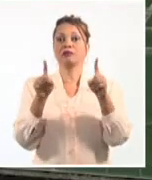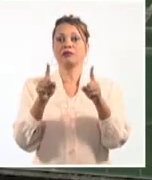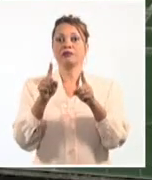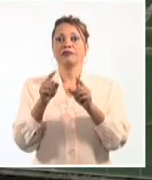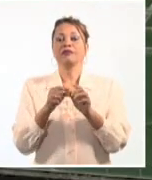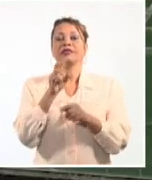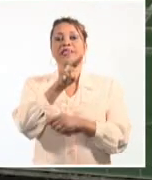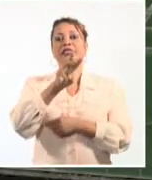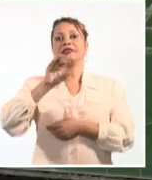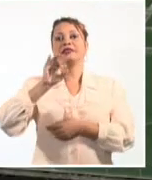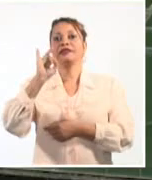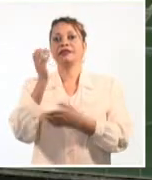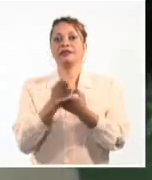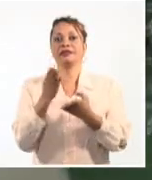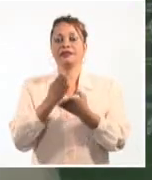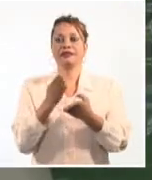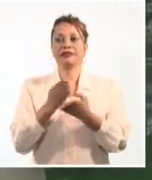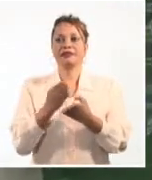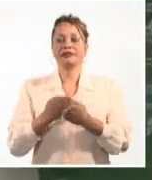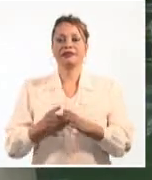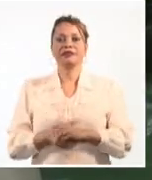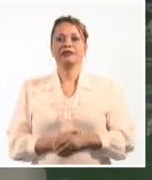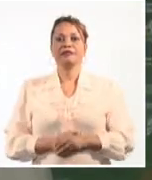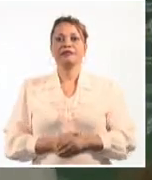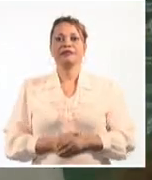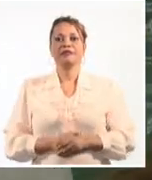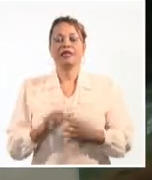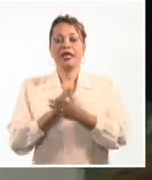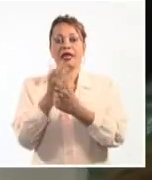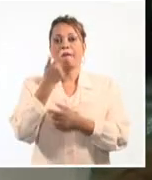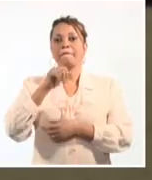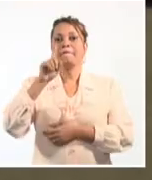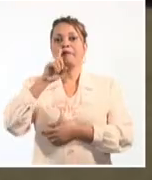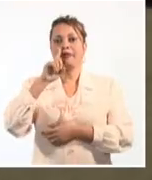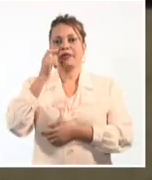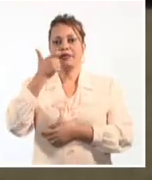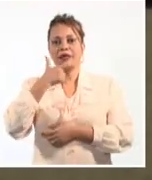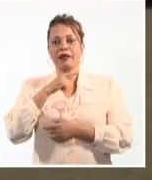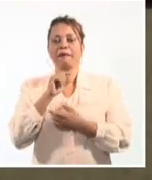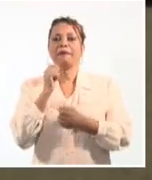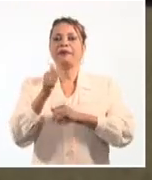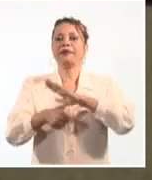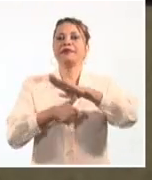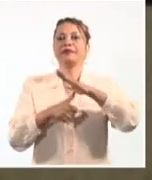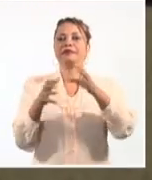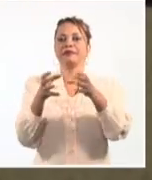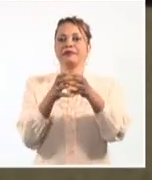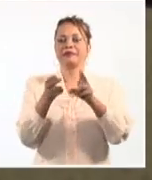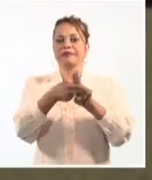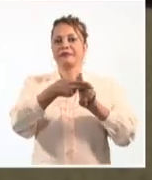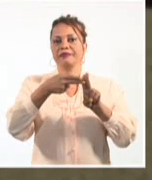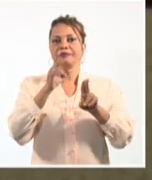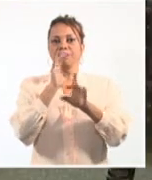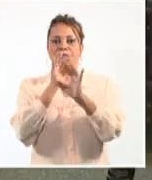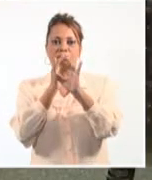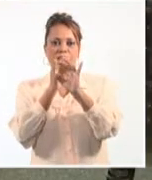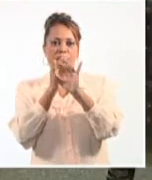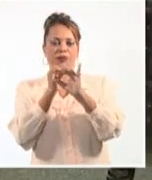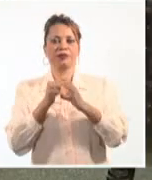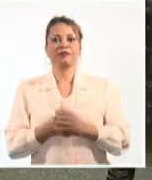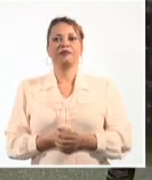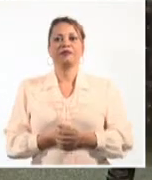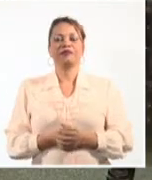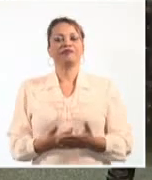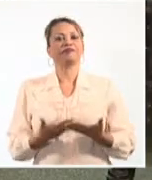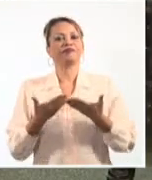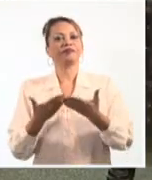escuelas que tiene el país. Miriam es presidenta de la Comisión Nacional de la Asignatura de Solfeo. Ha dedicado